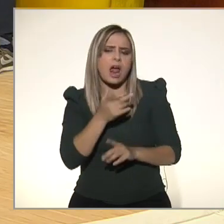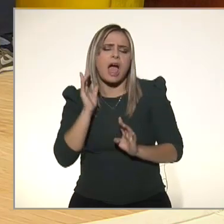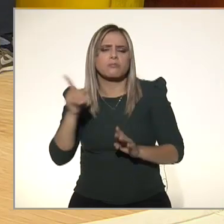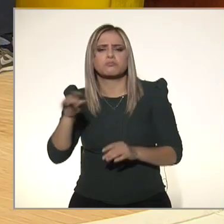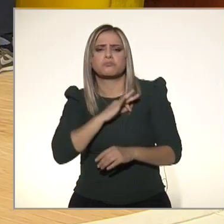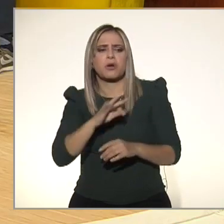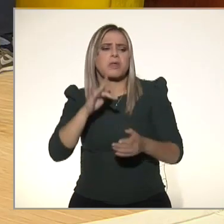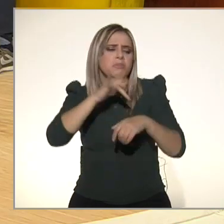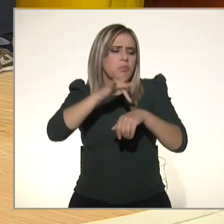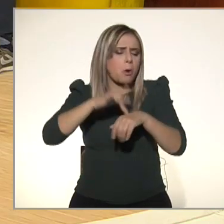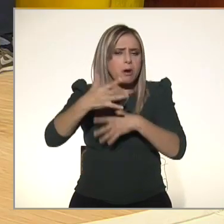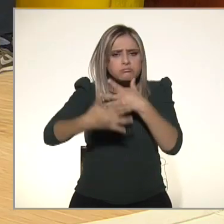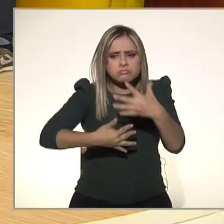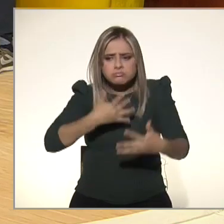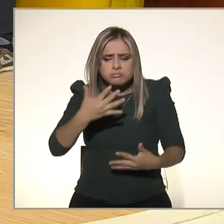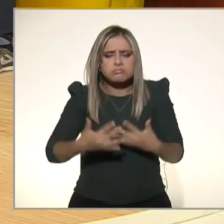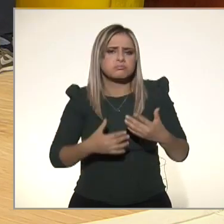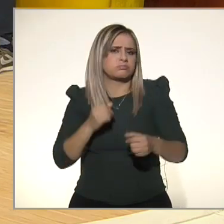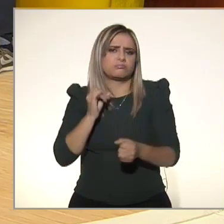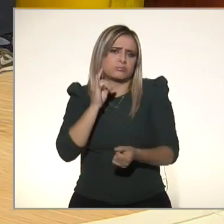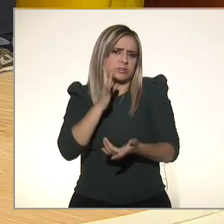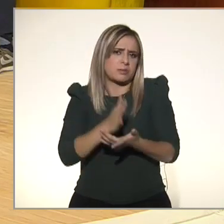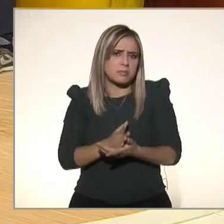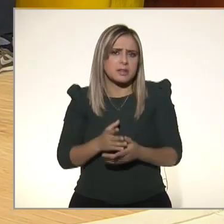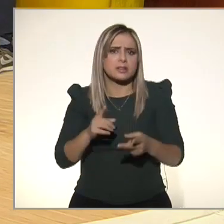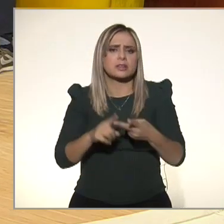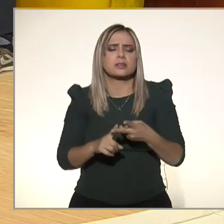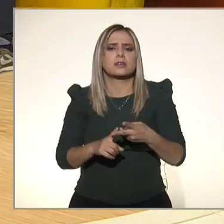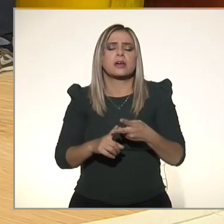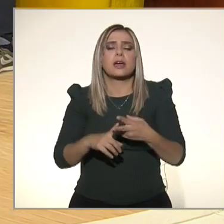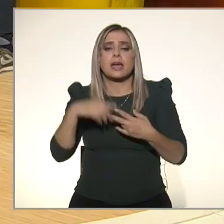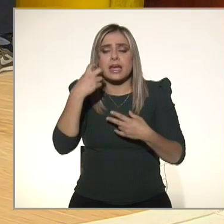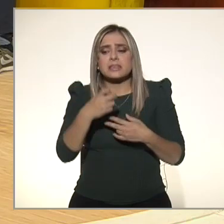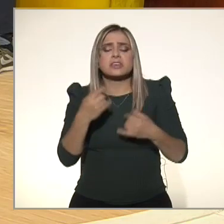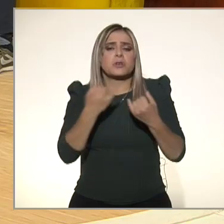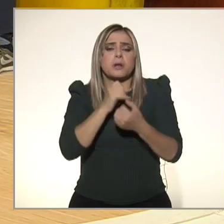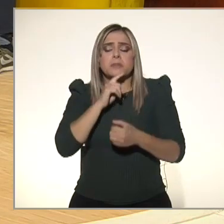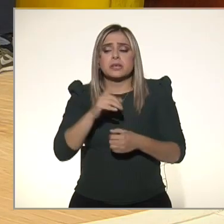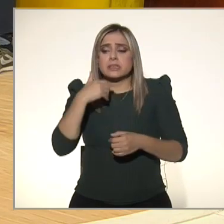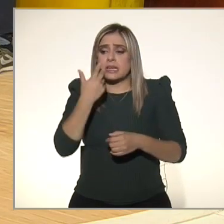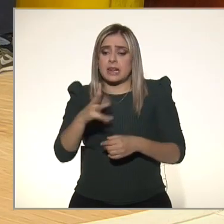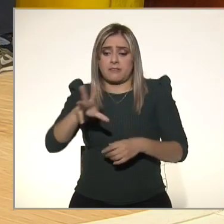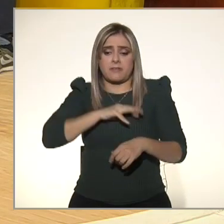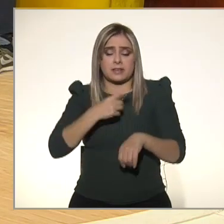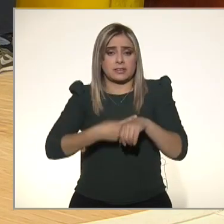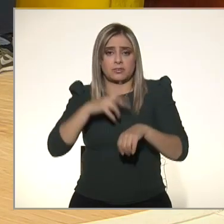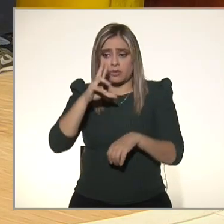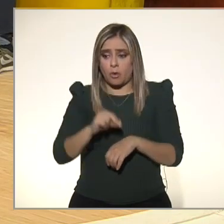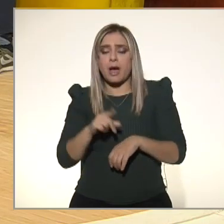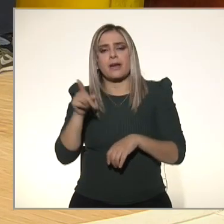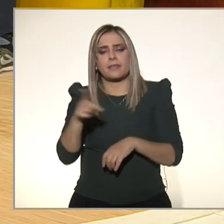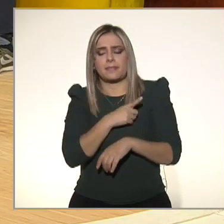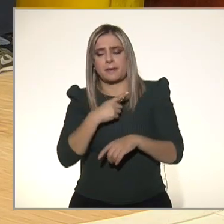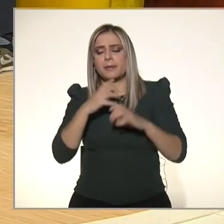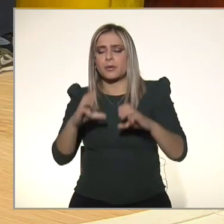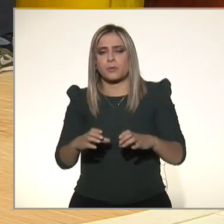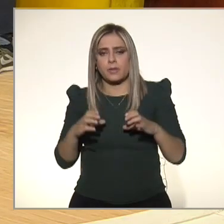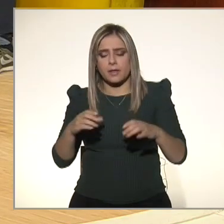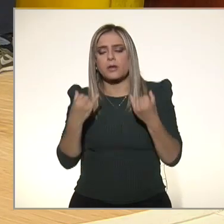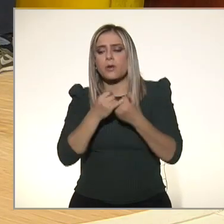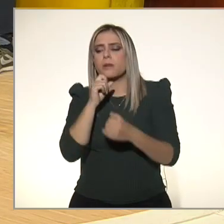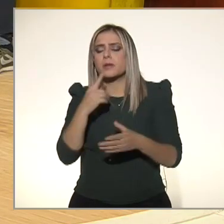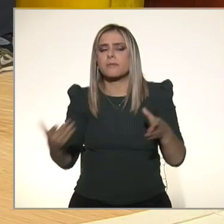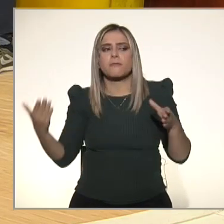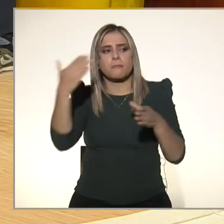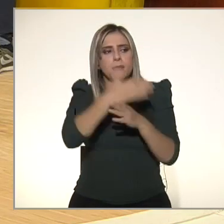por supuesto, la educación y el autochequeo y la visita con personas especialistas, con médicos especialistas, siempre